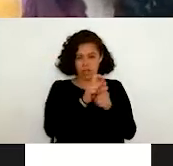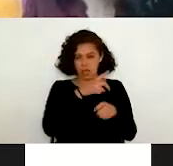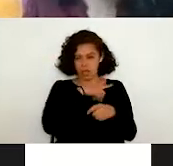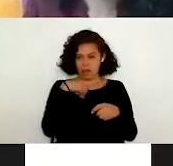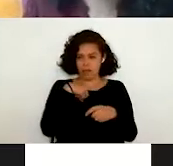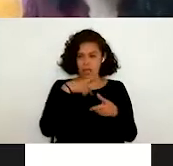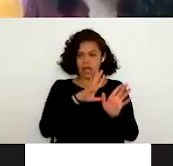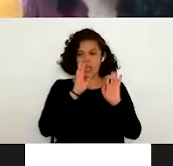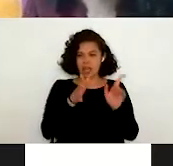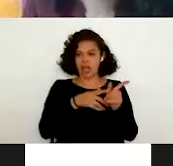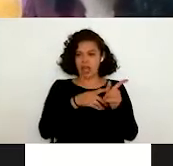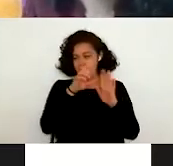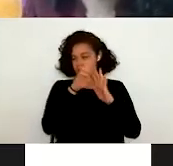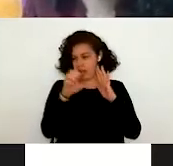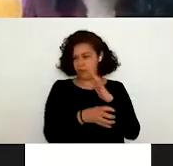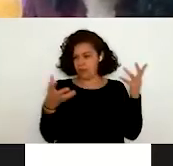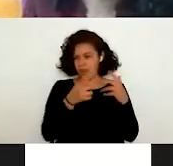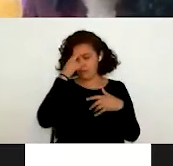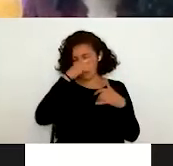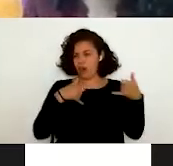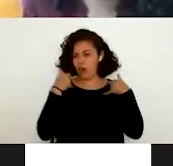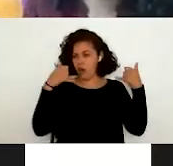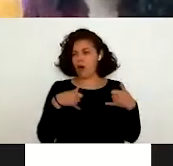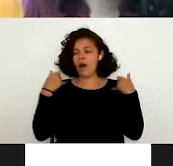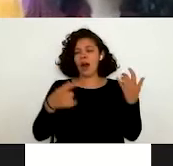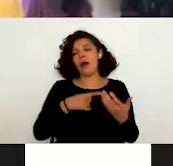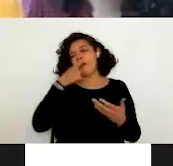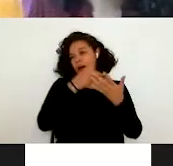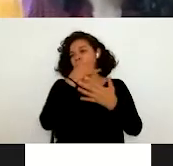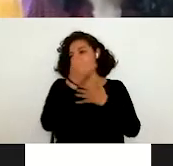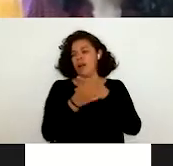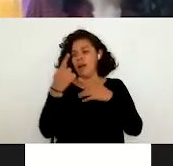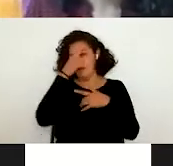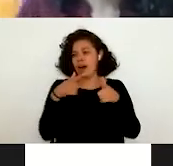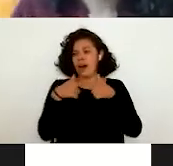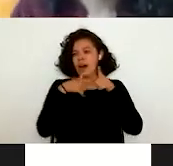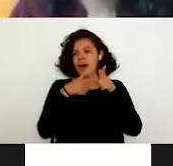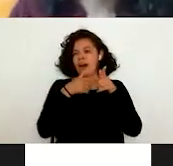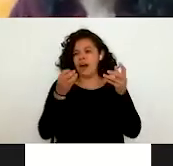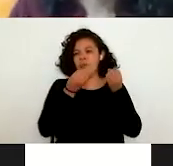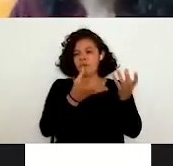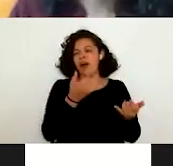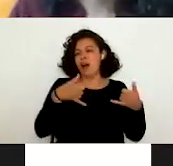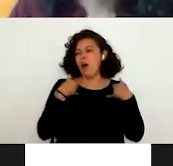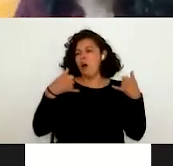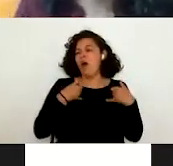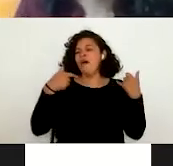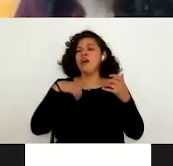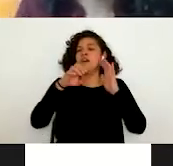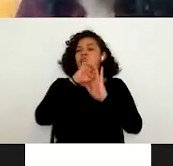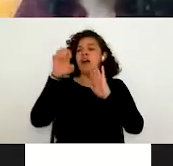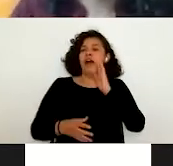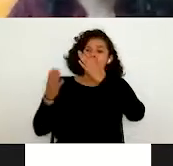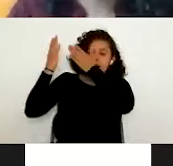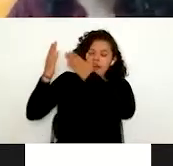Siguiendo este ejemplo de los jóvenes, ¿no? Del proyecto hacia los jóvenes, les traigo como ejemplo